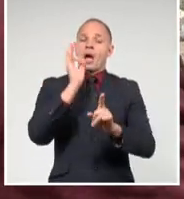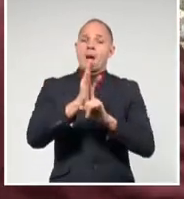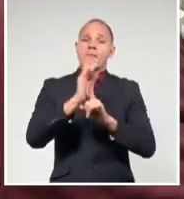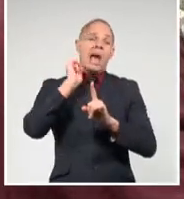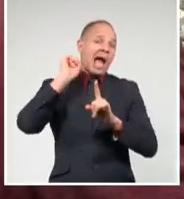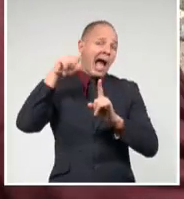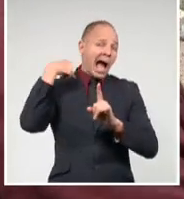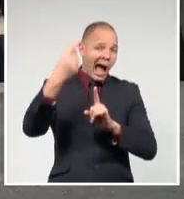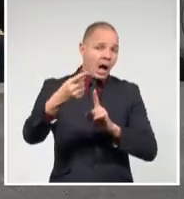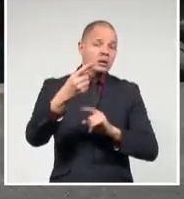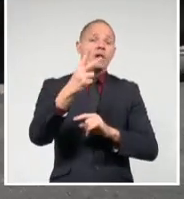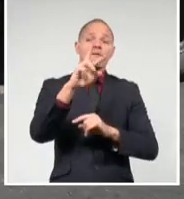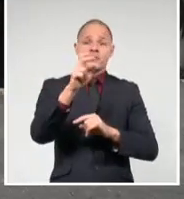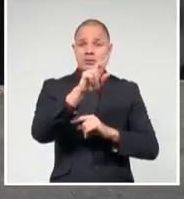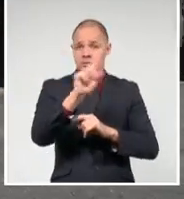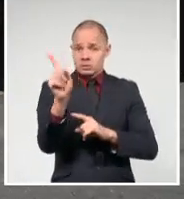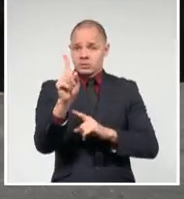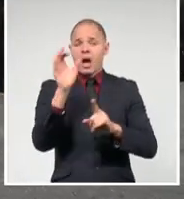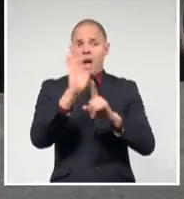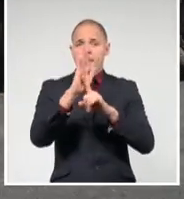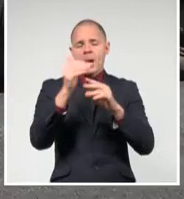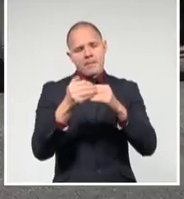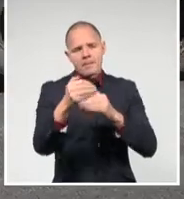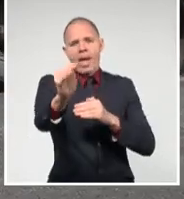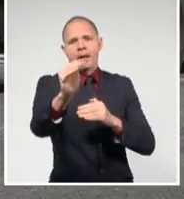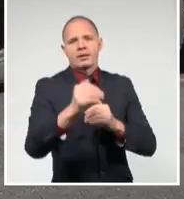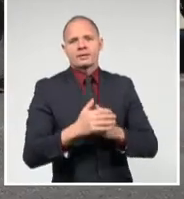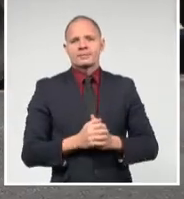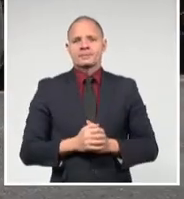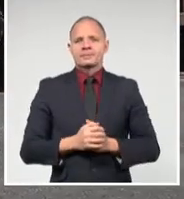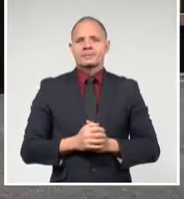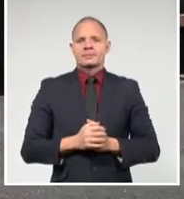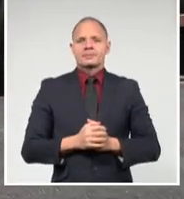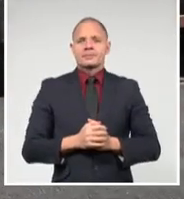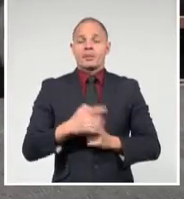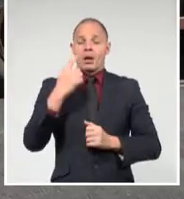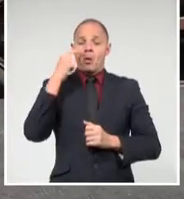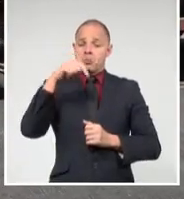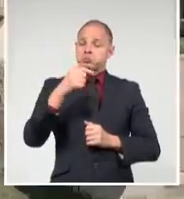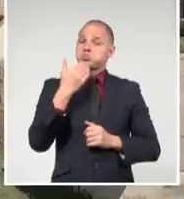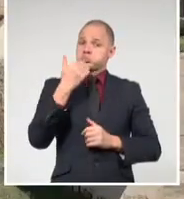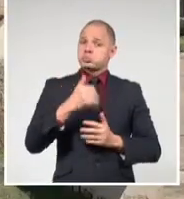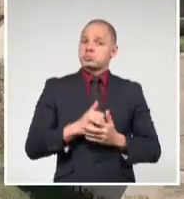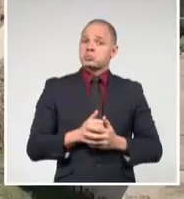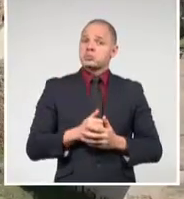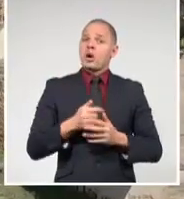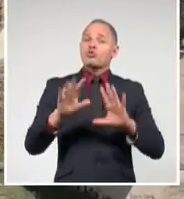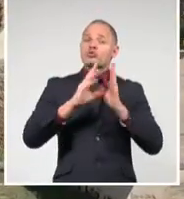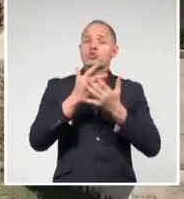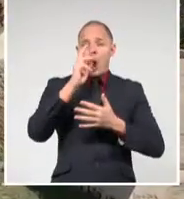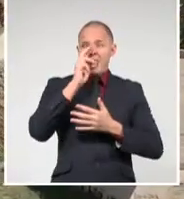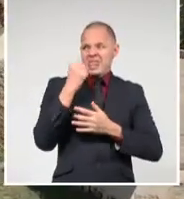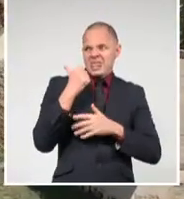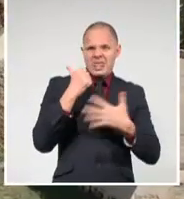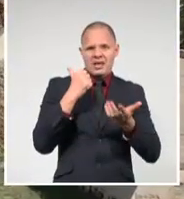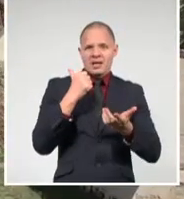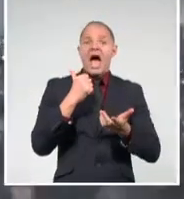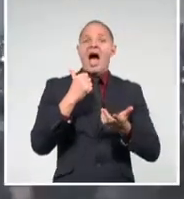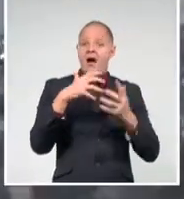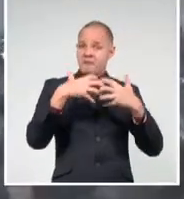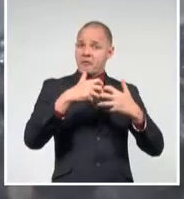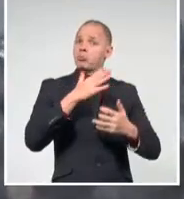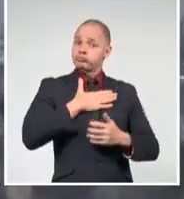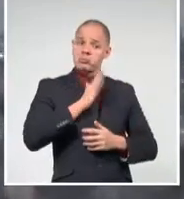año 2021. Aquí se utilizan las primeras producciones de esta planta de asfalto construida en Maraví como parte del programa